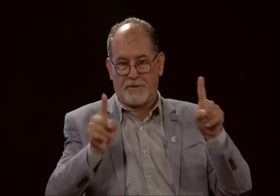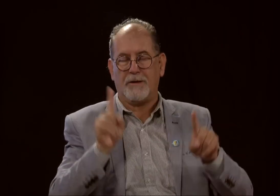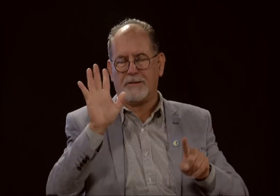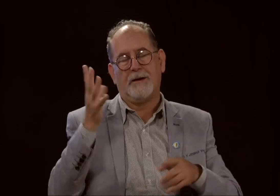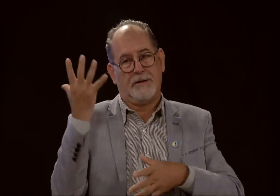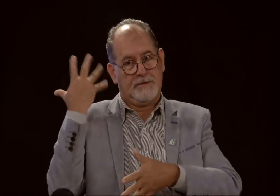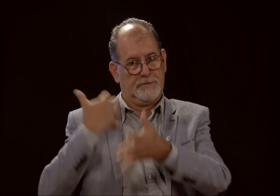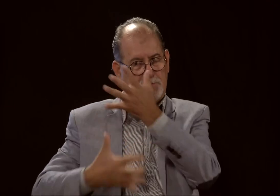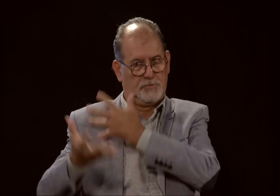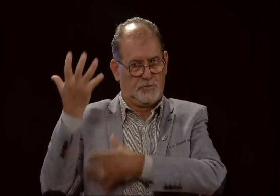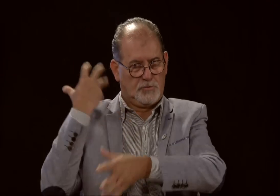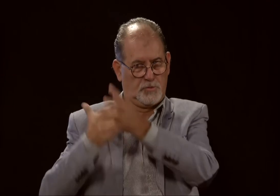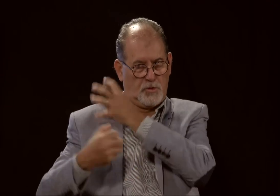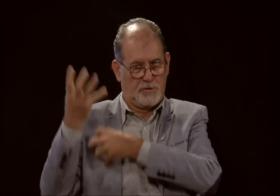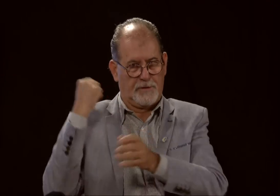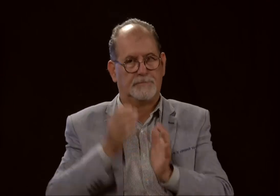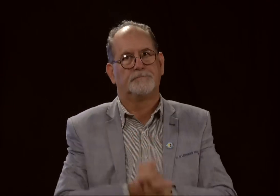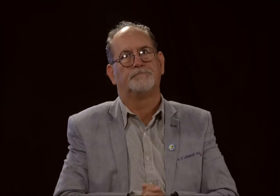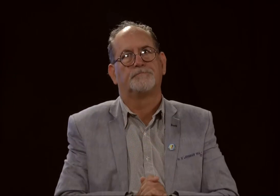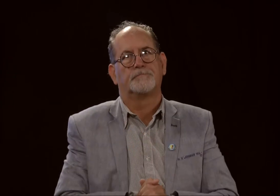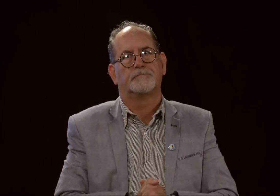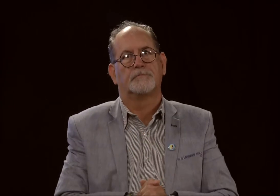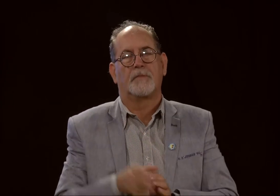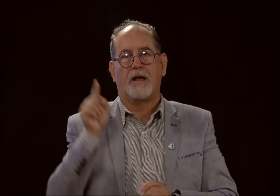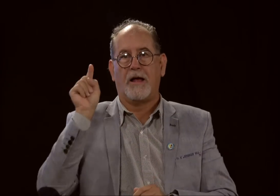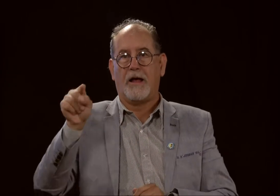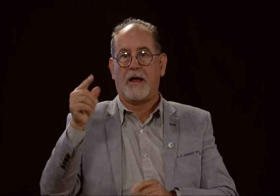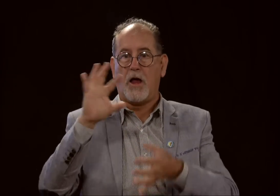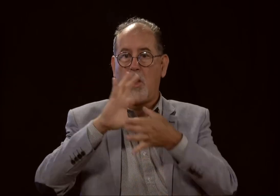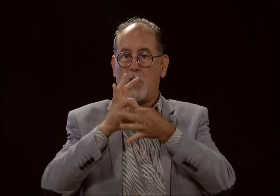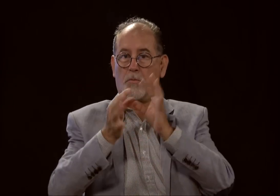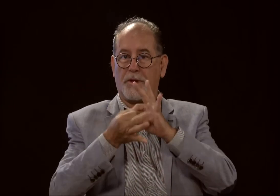Porque la diferencia está en la historia.